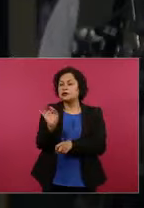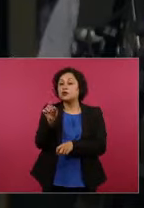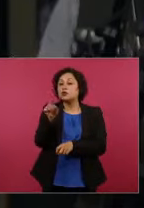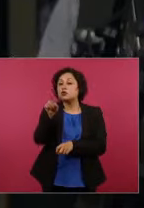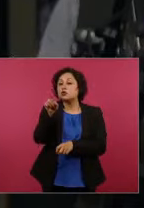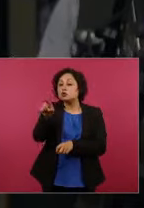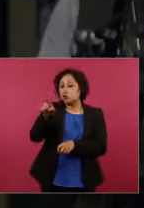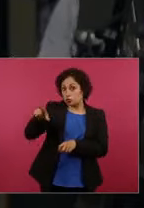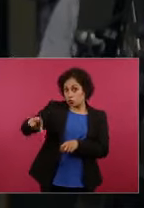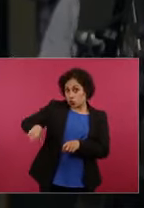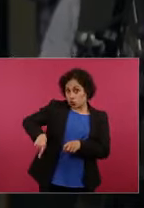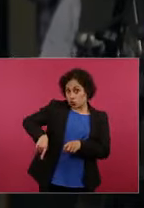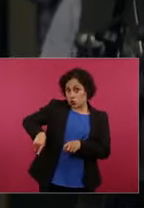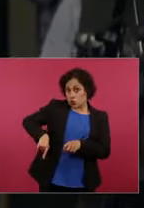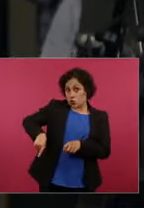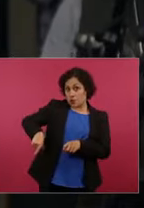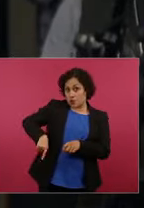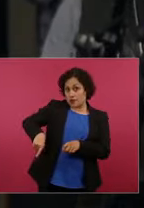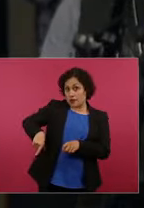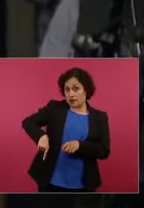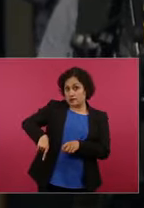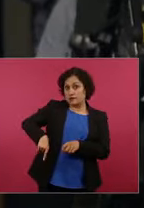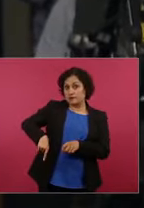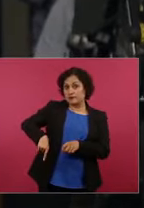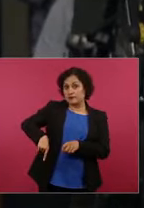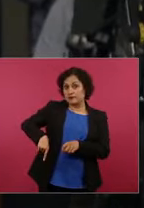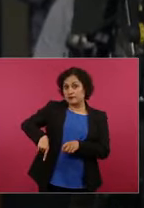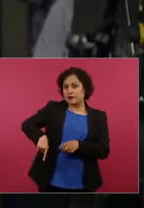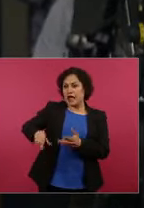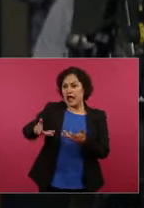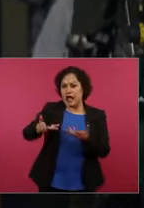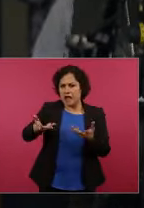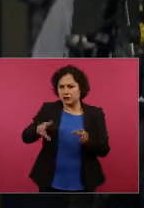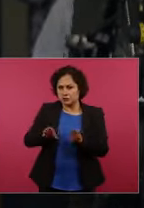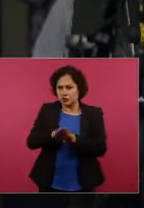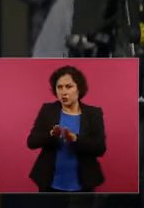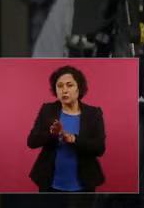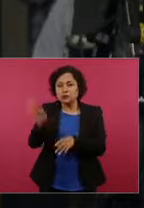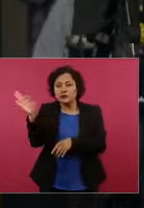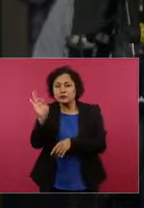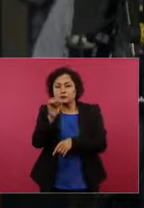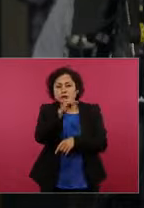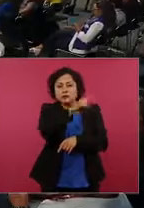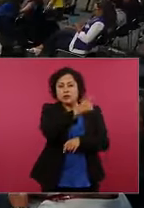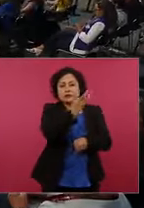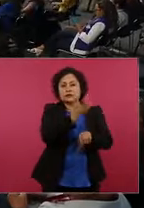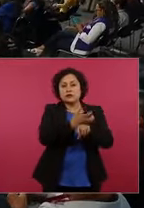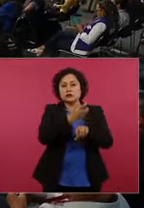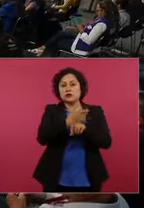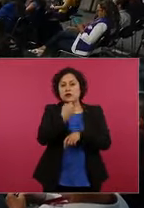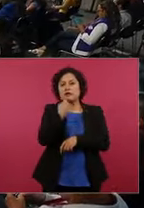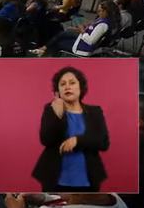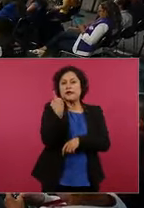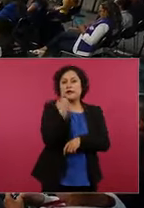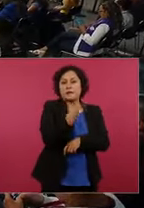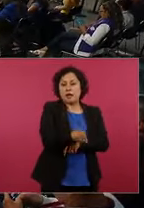en caso de que no se pudiera prohibir, si Estados Unidos gana en este, en esta demanda?